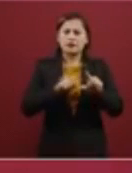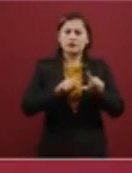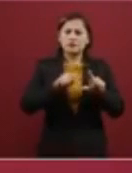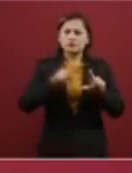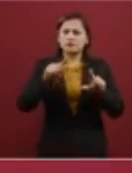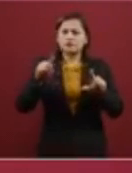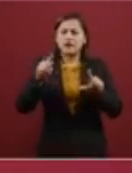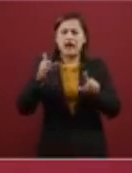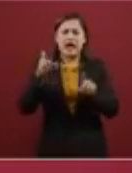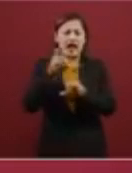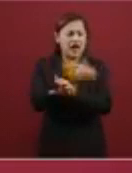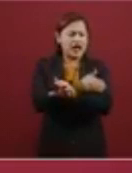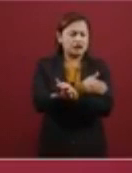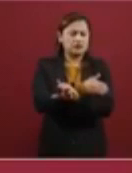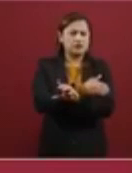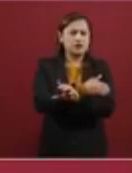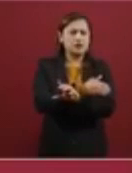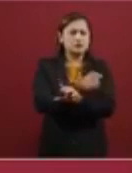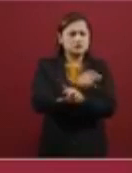que existían anteriormente,